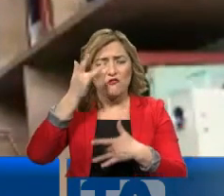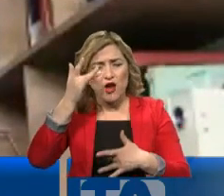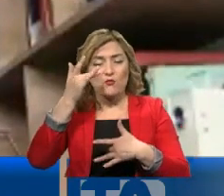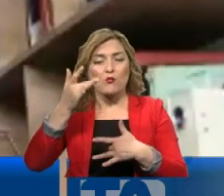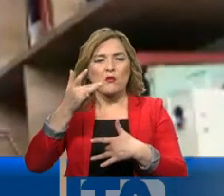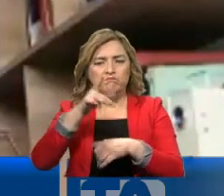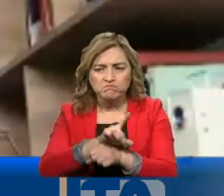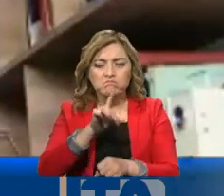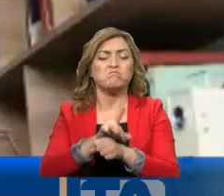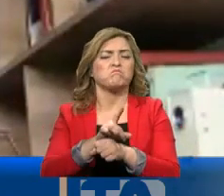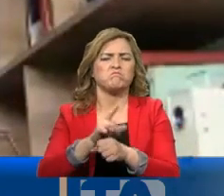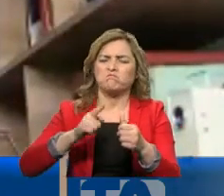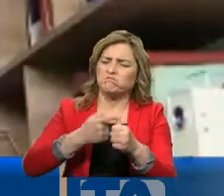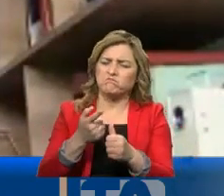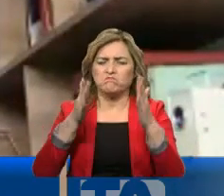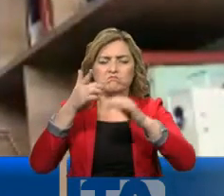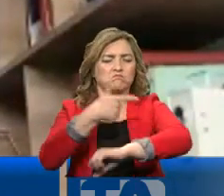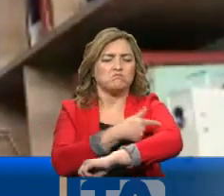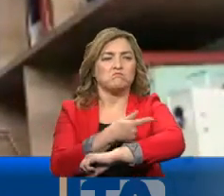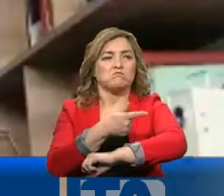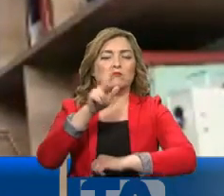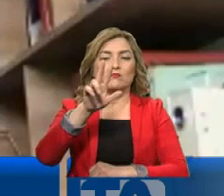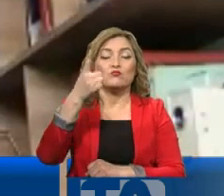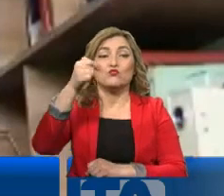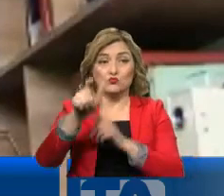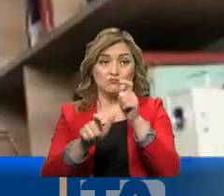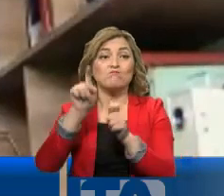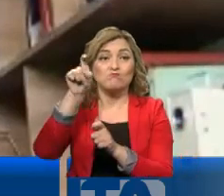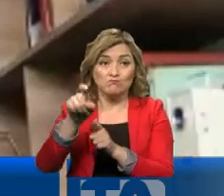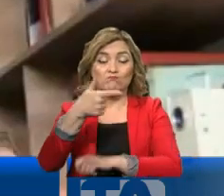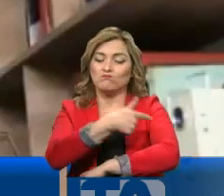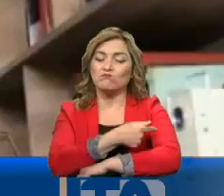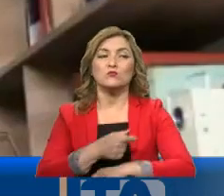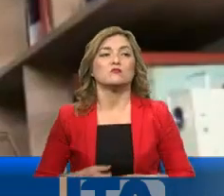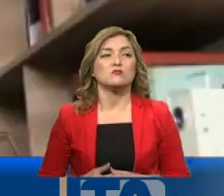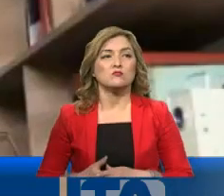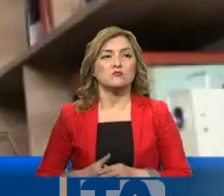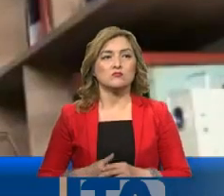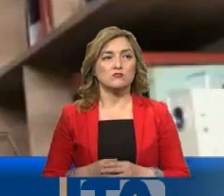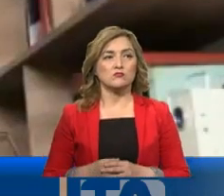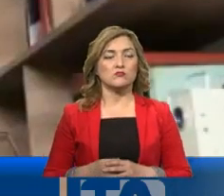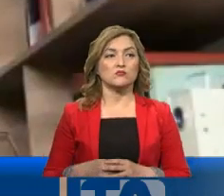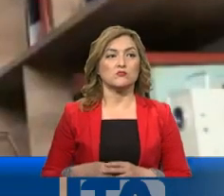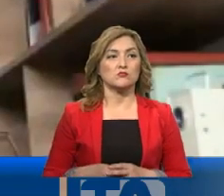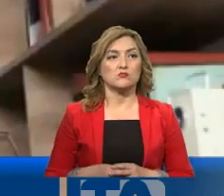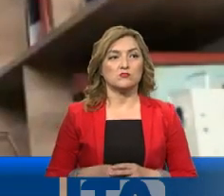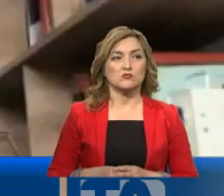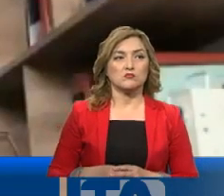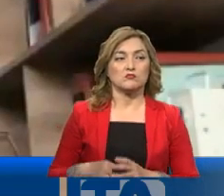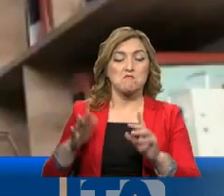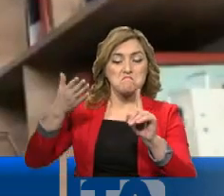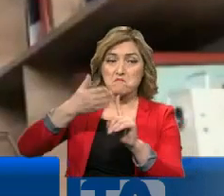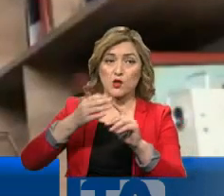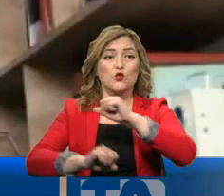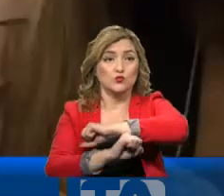personal sanitario, pues deberíamos tener alrededor de unos 3 millones de personas, que debería ser al menos nuestra meta fundamental